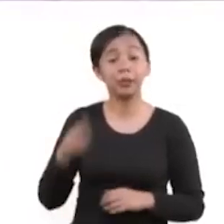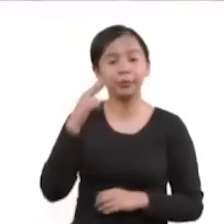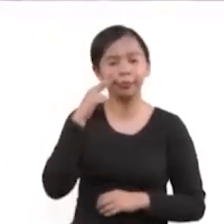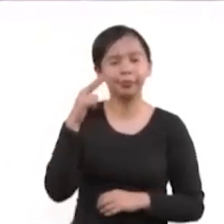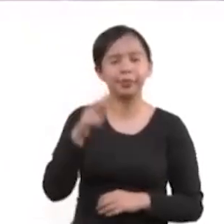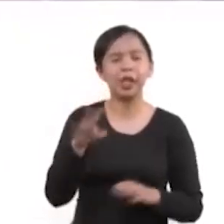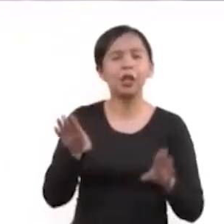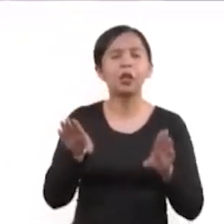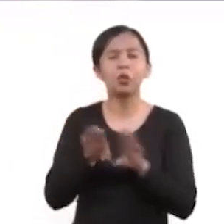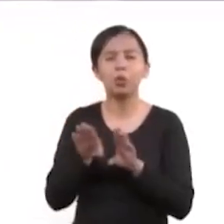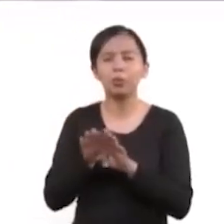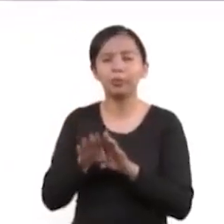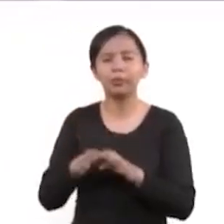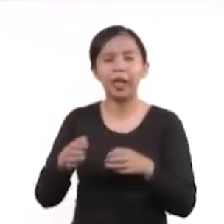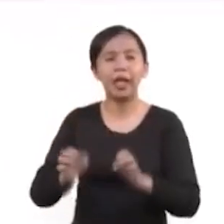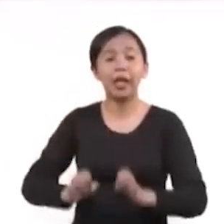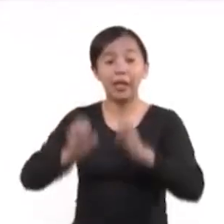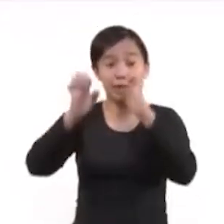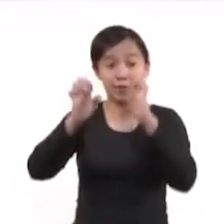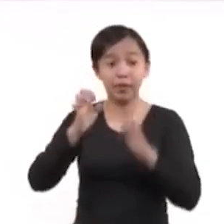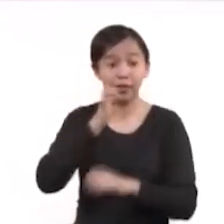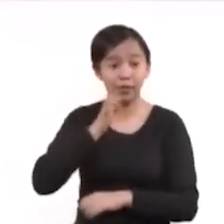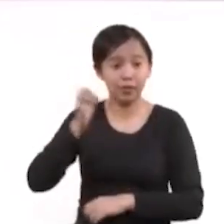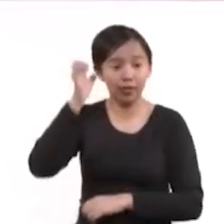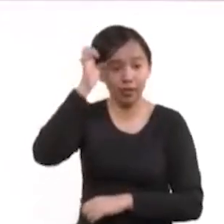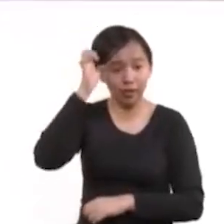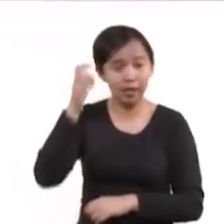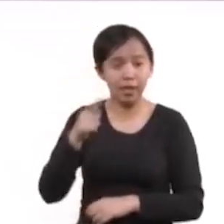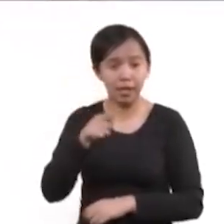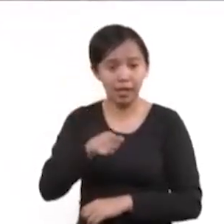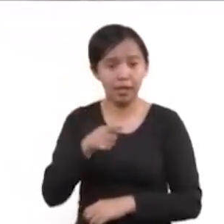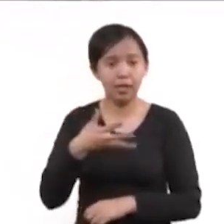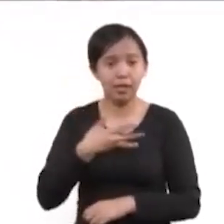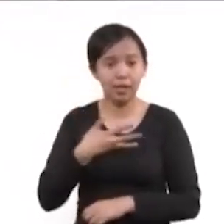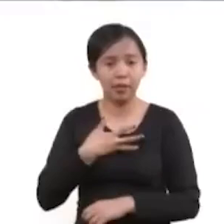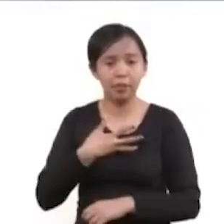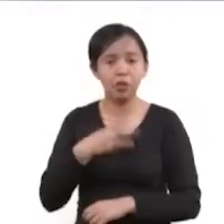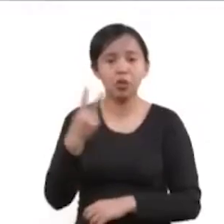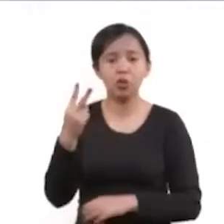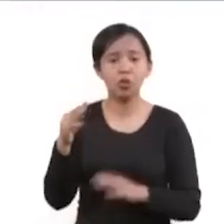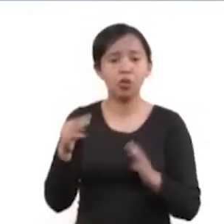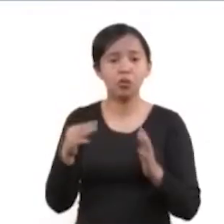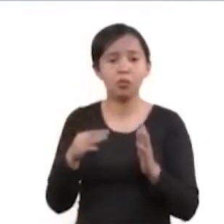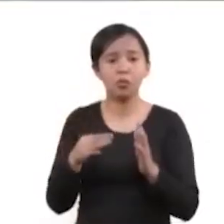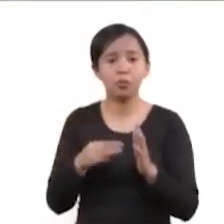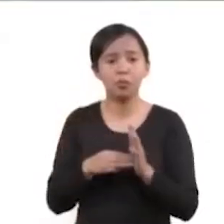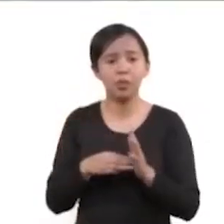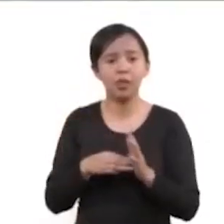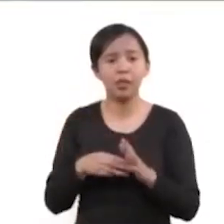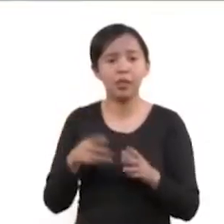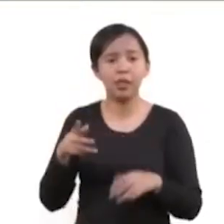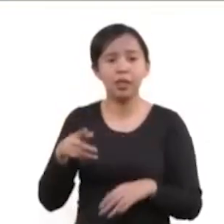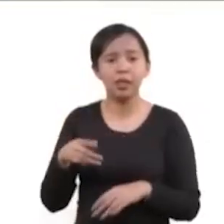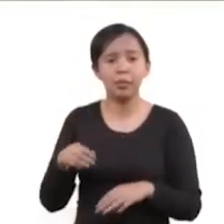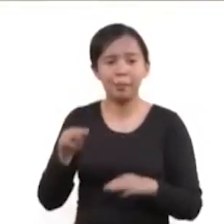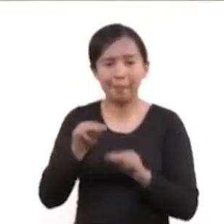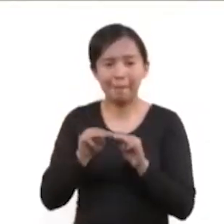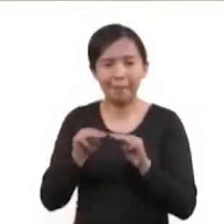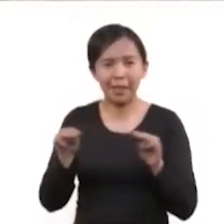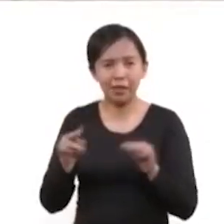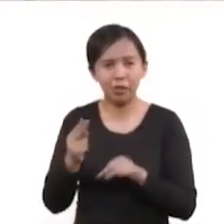cada edificio. Este es el edificio de estacionamiento. Llevamos casi 2.000 metros cúbicos de 6.000 que vamos a